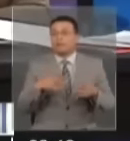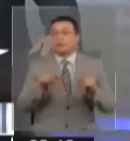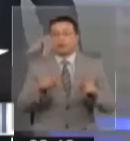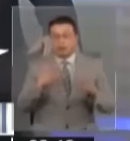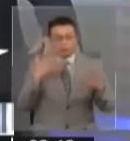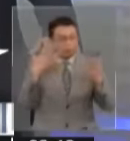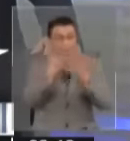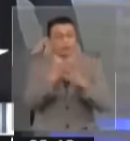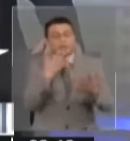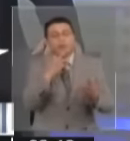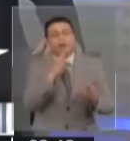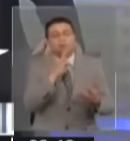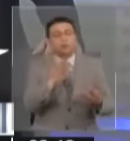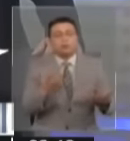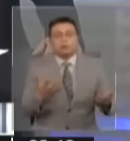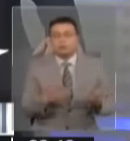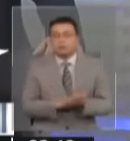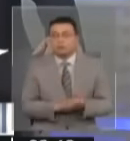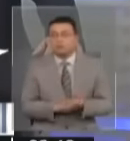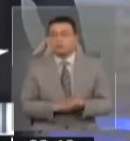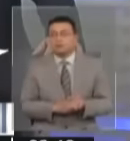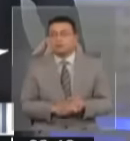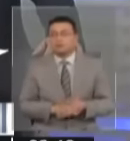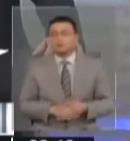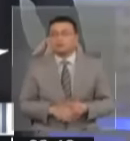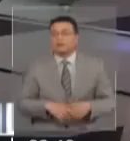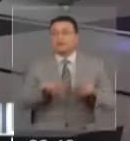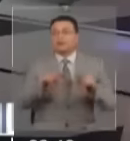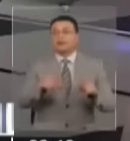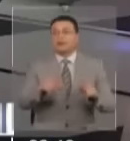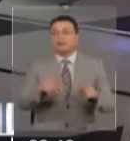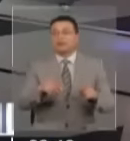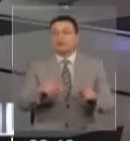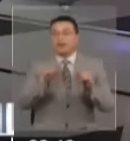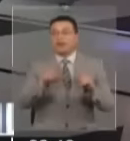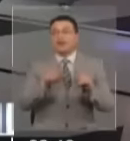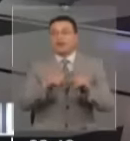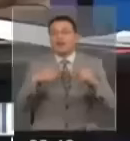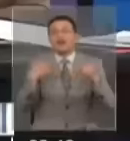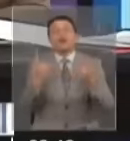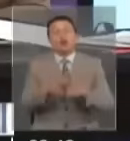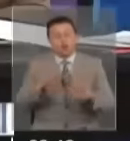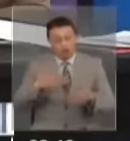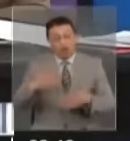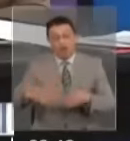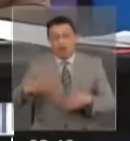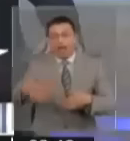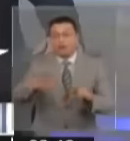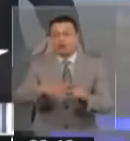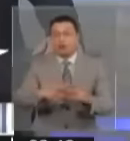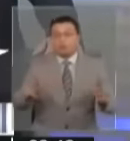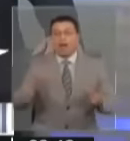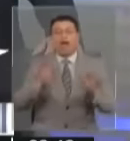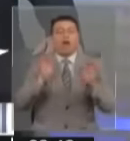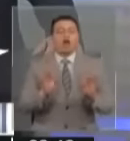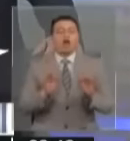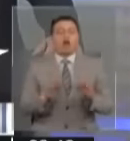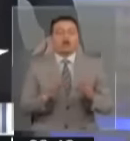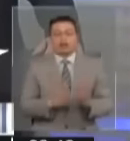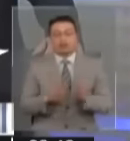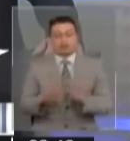tranquilo. Tómate todo tu tiempo, estamos en televisión. No, te estoy diciendo que todos los pasos que hemos dado son los pasos más correctos. La